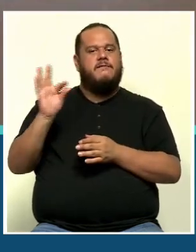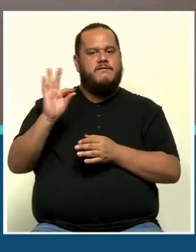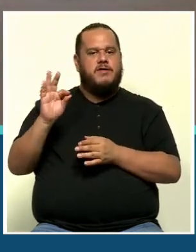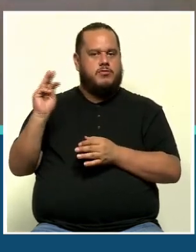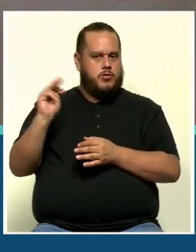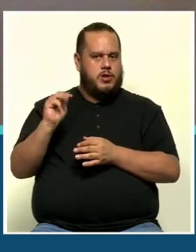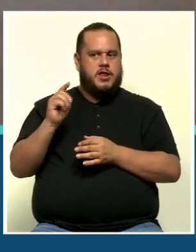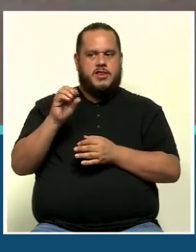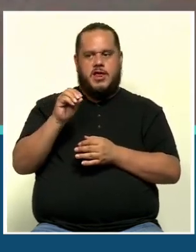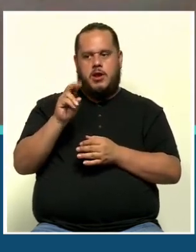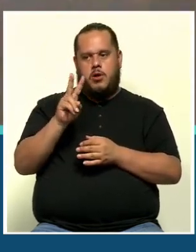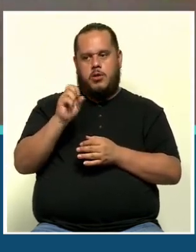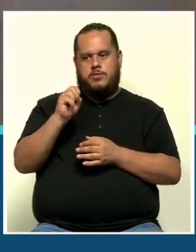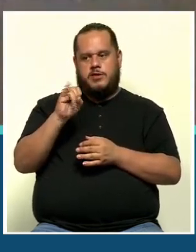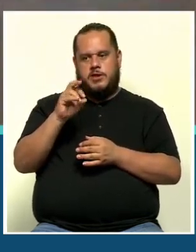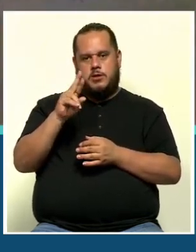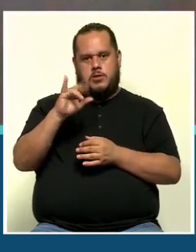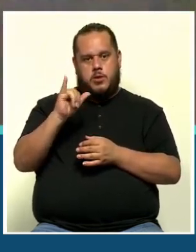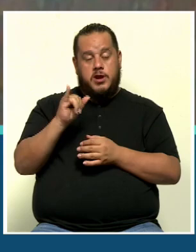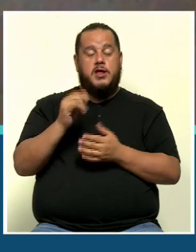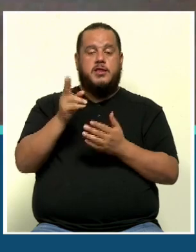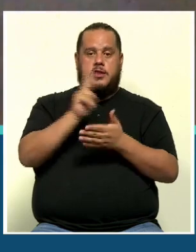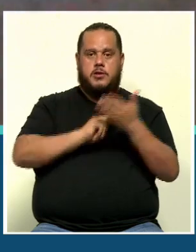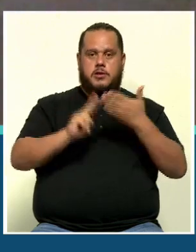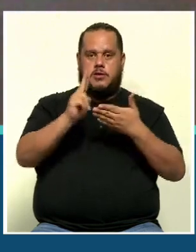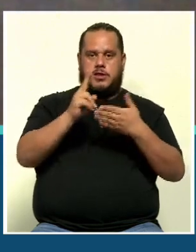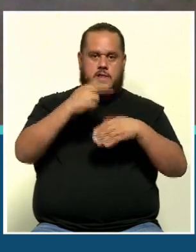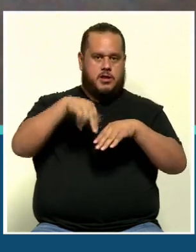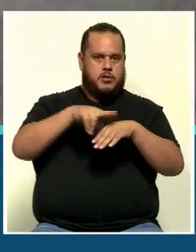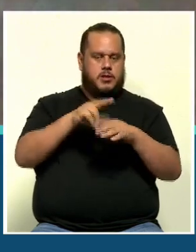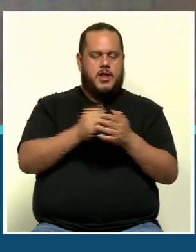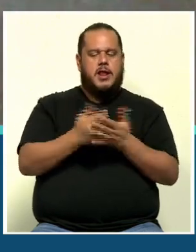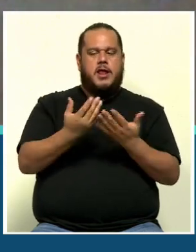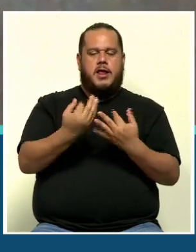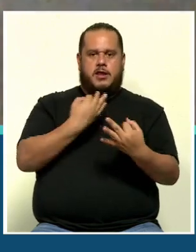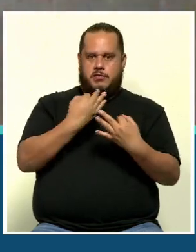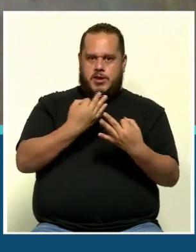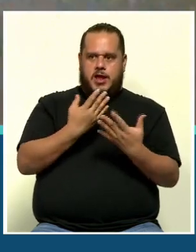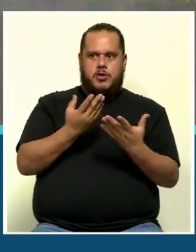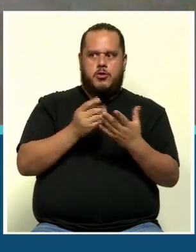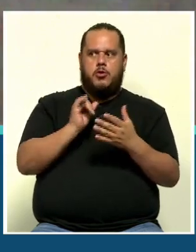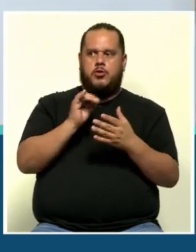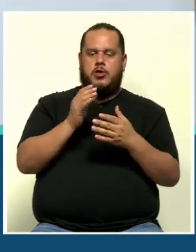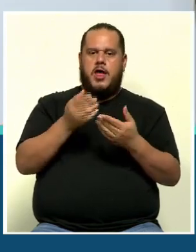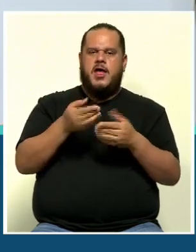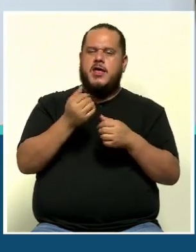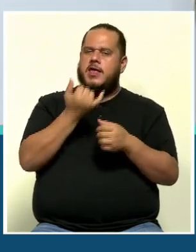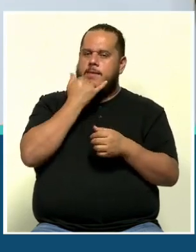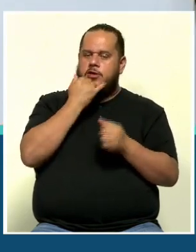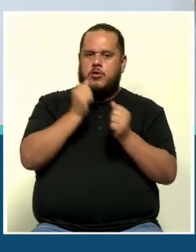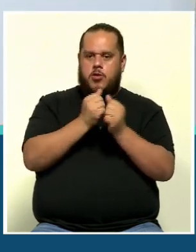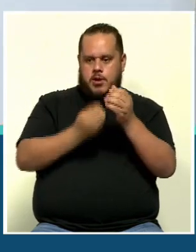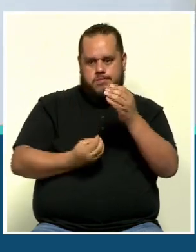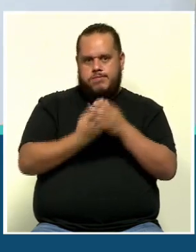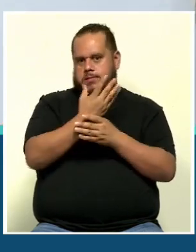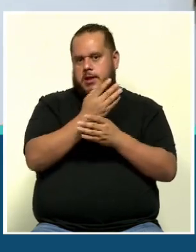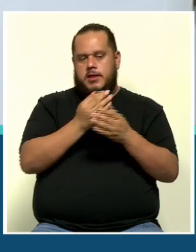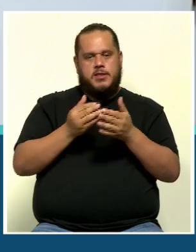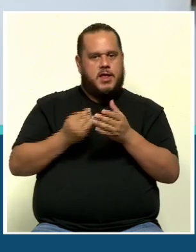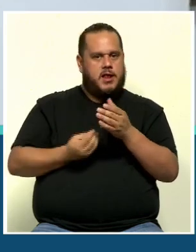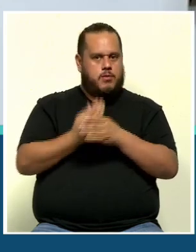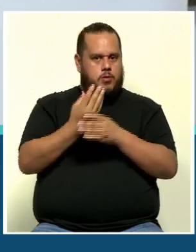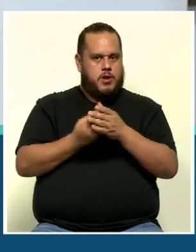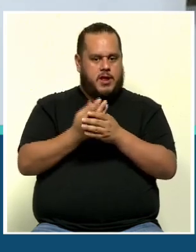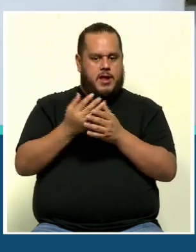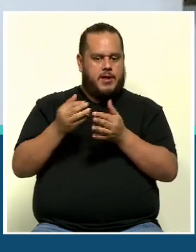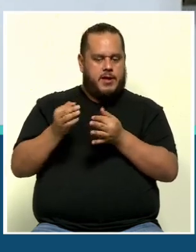OPSICORI, la Universidad Nacional, que nos daba este amplio reporte de lo que ha sido esta importante erupción del volcán Turrialba. Ya lo escuchaban, la actividad